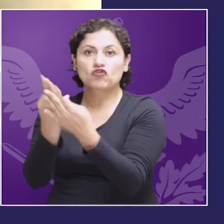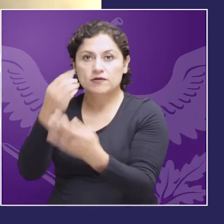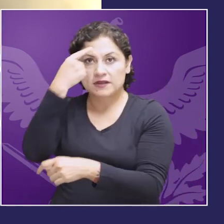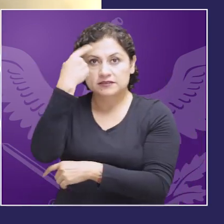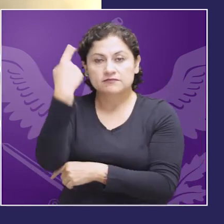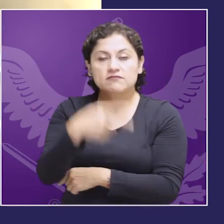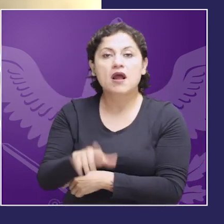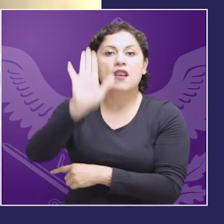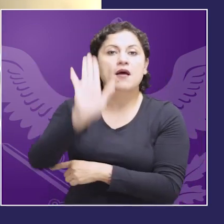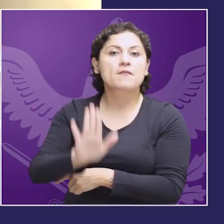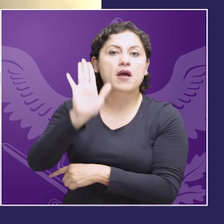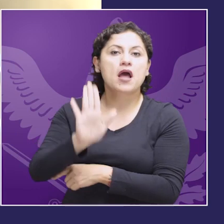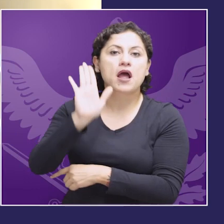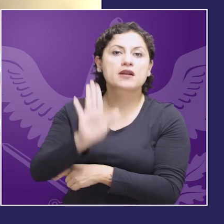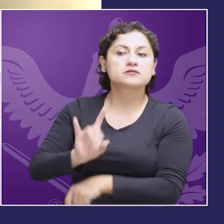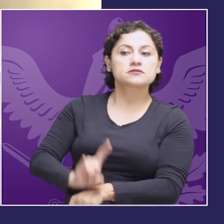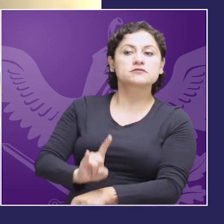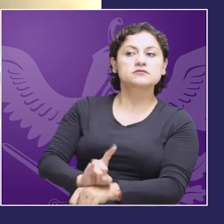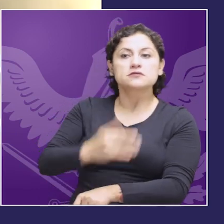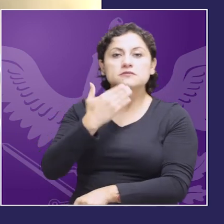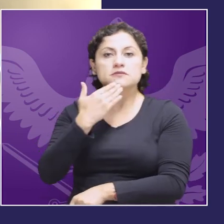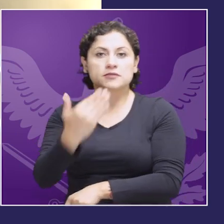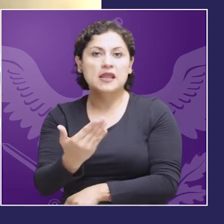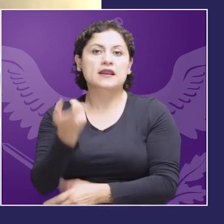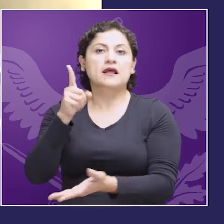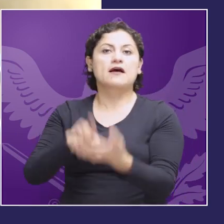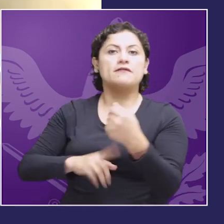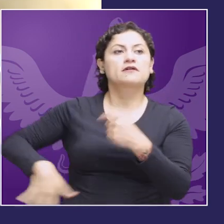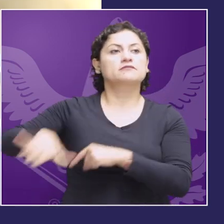asistir al espacio político,